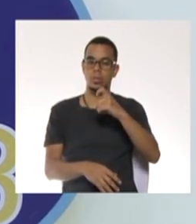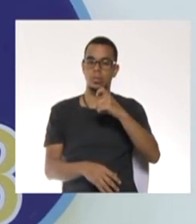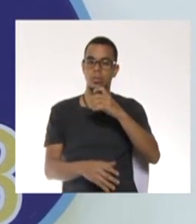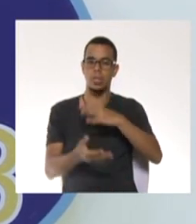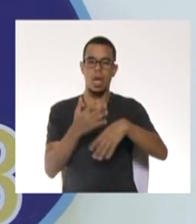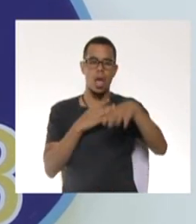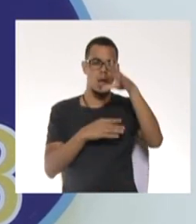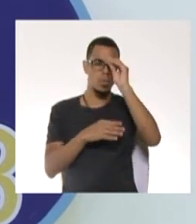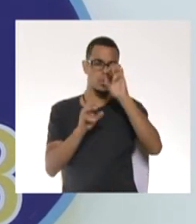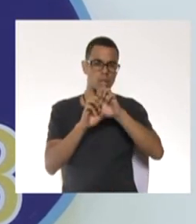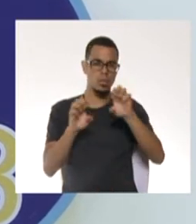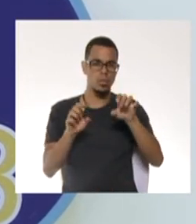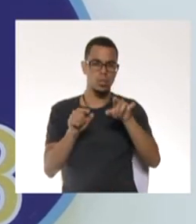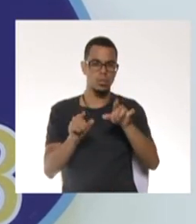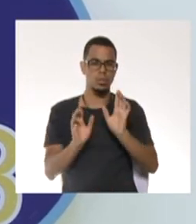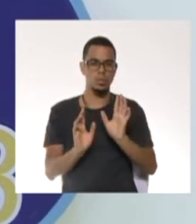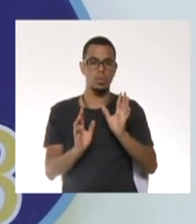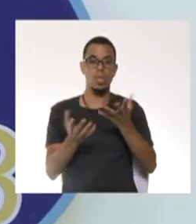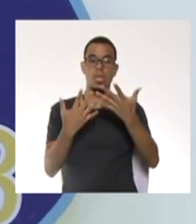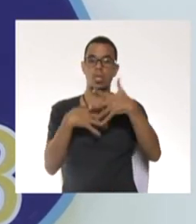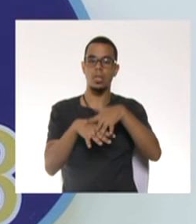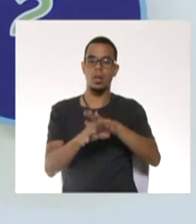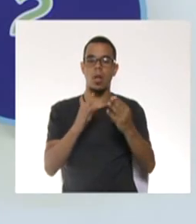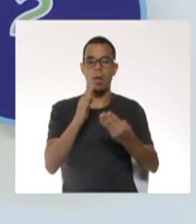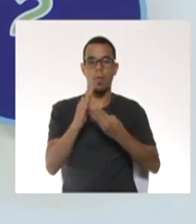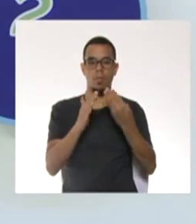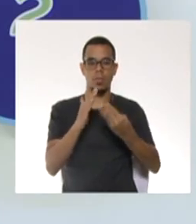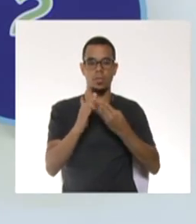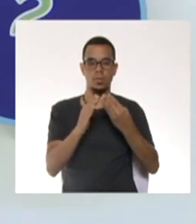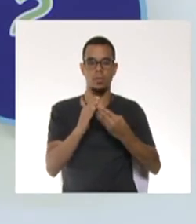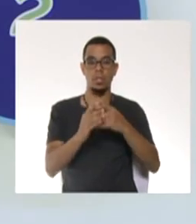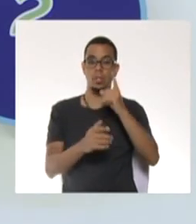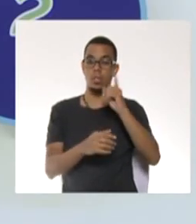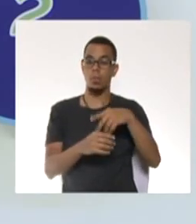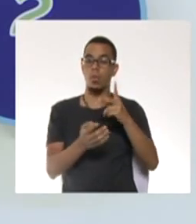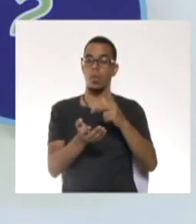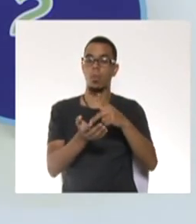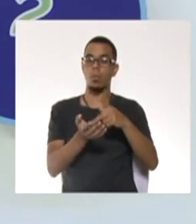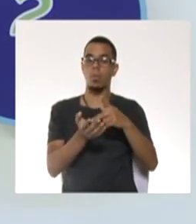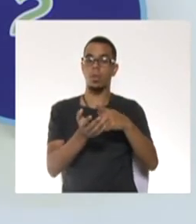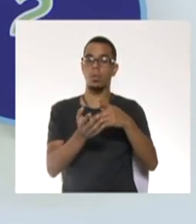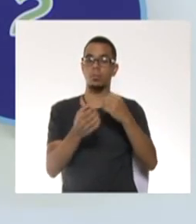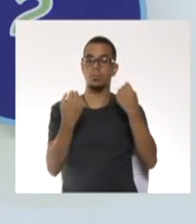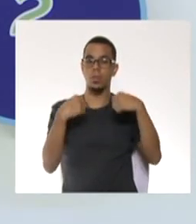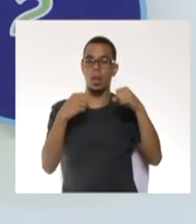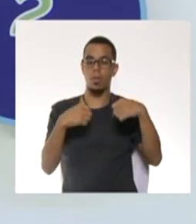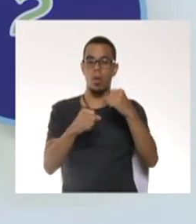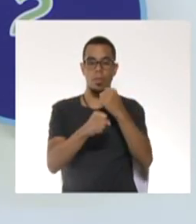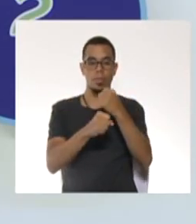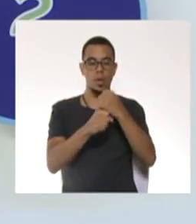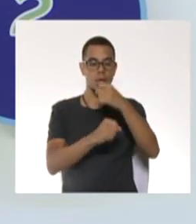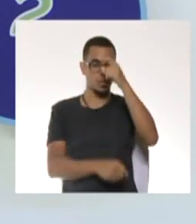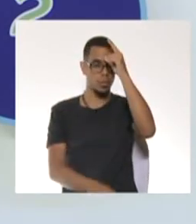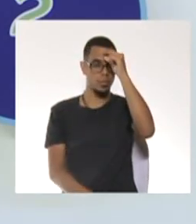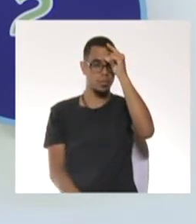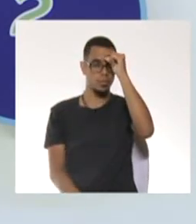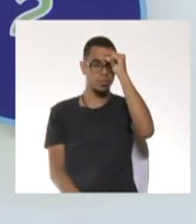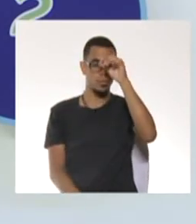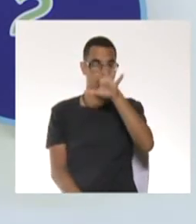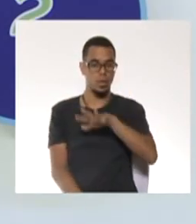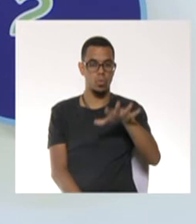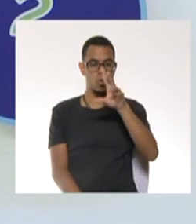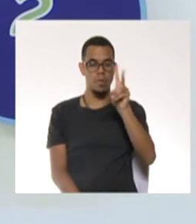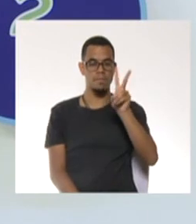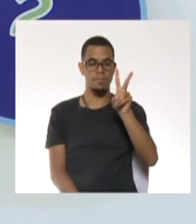discapacidad integrados en el nivel de media, así como los participantes de los diferentes talleres de educación laboral a nivel